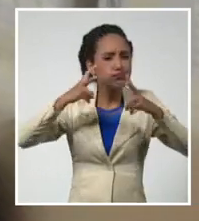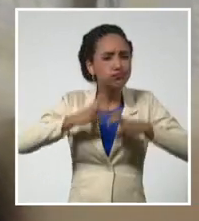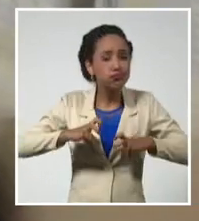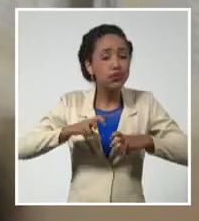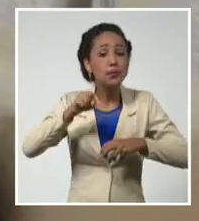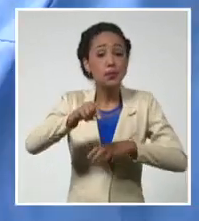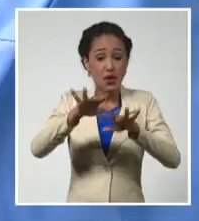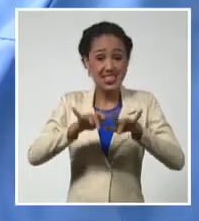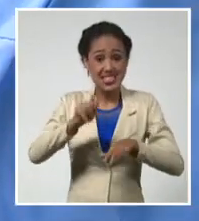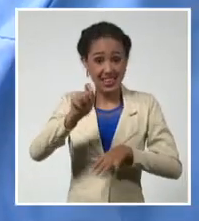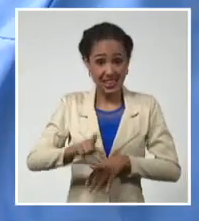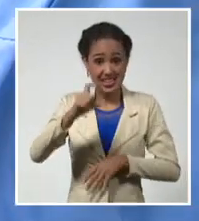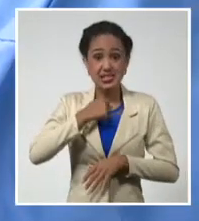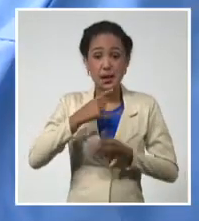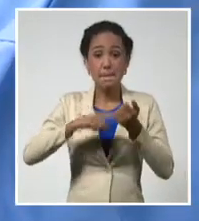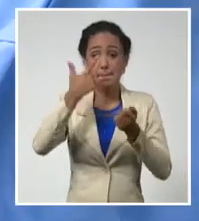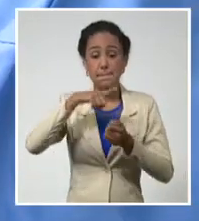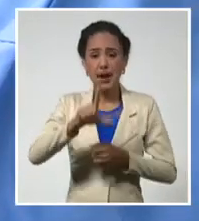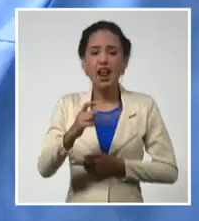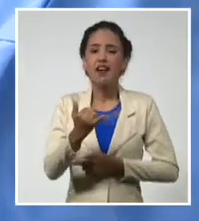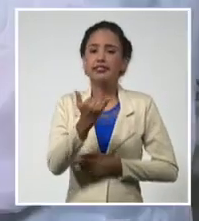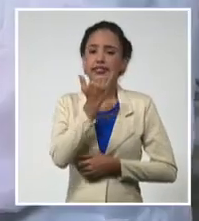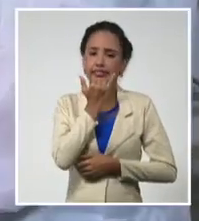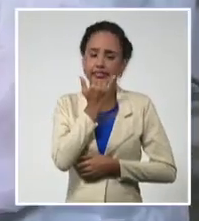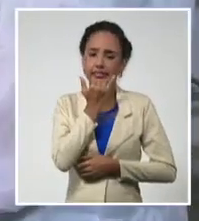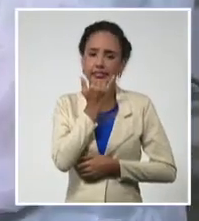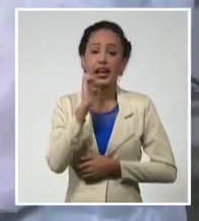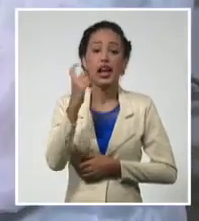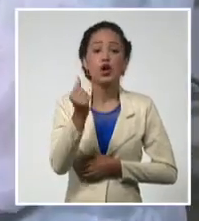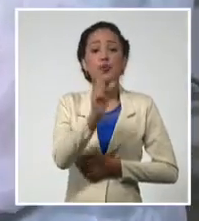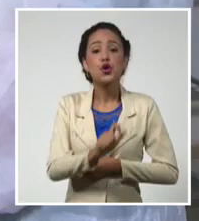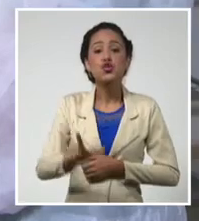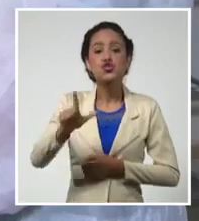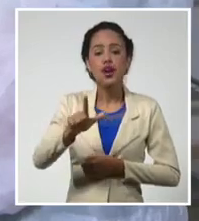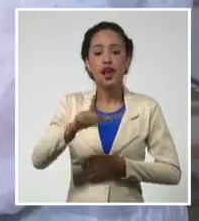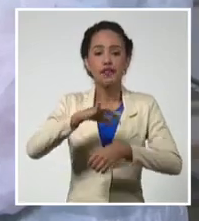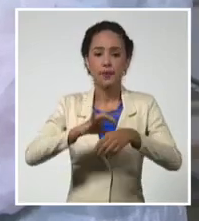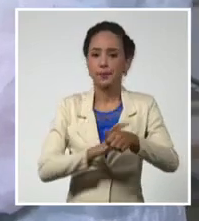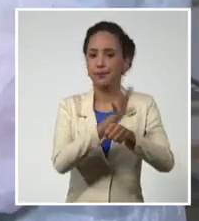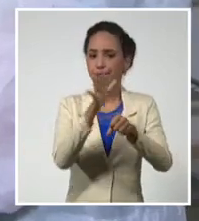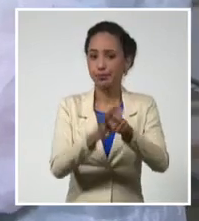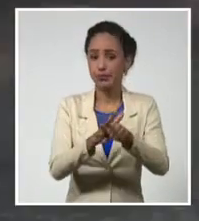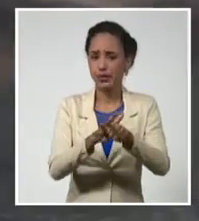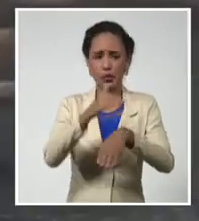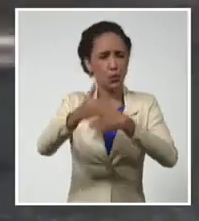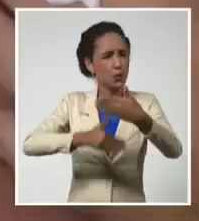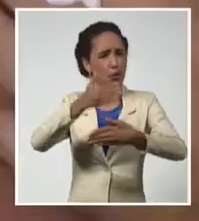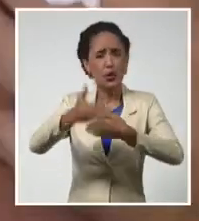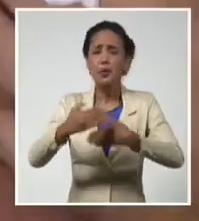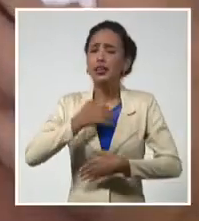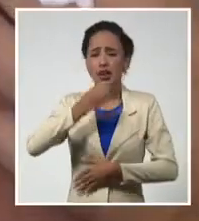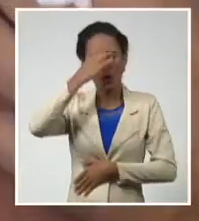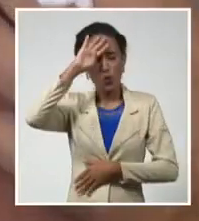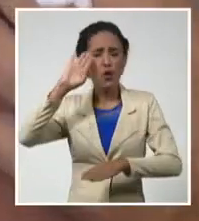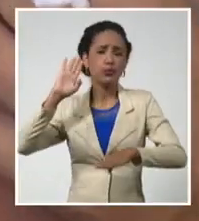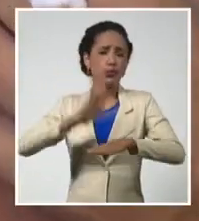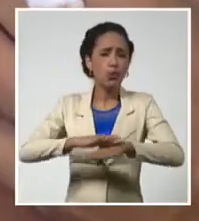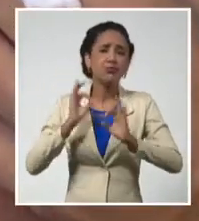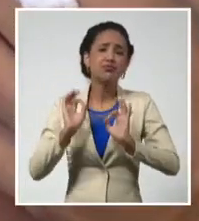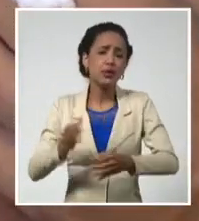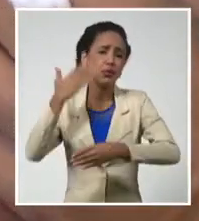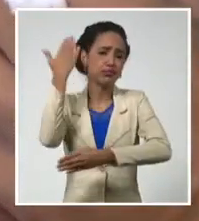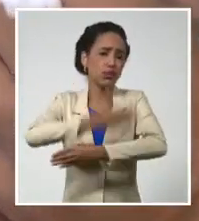CEPAL sobre los efectos económicos y sociales de la pandemia. Pese a los obstáculos que enfrenta Cuba por el recrudecimiento del bloqueo de Estados